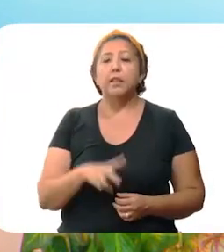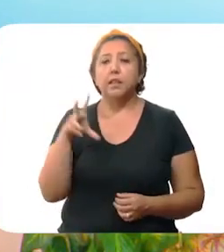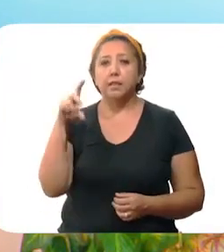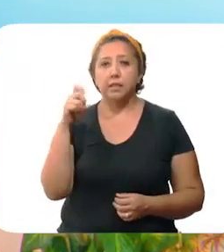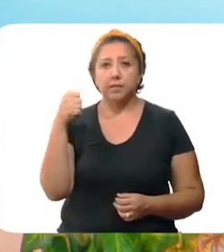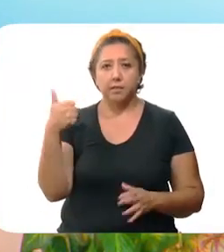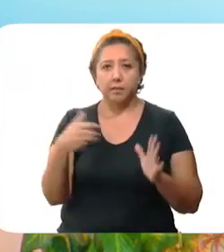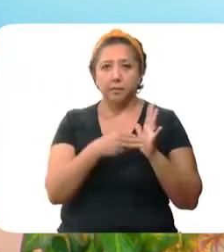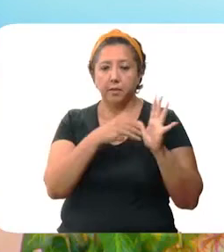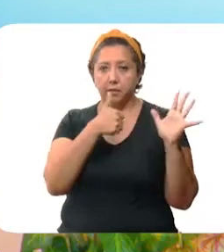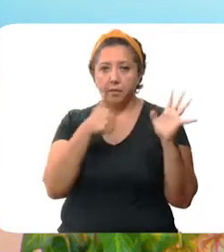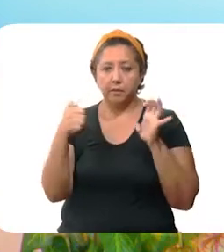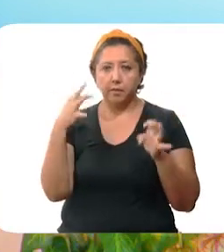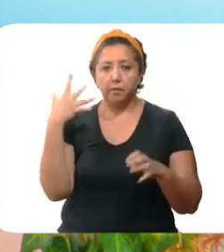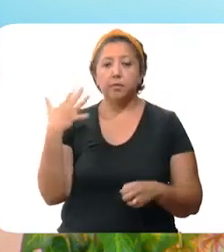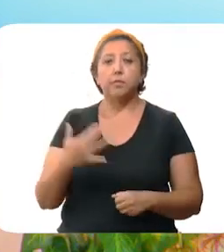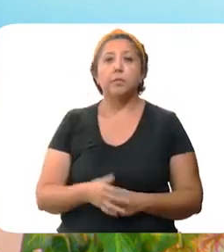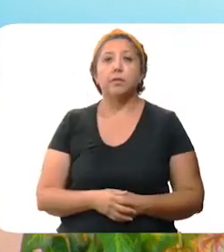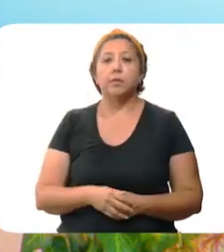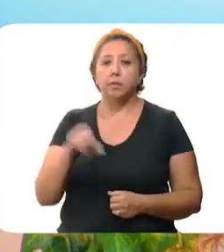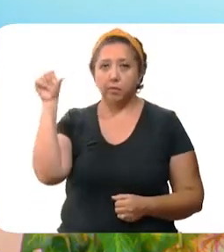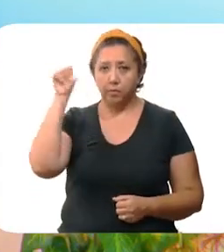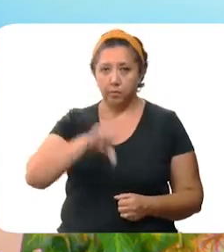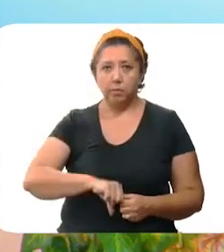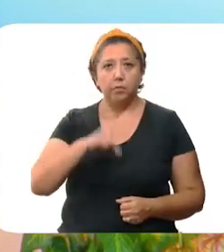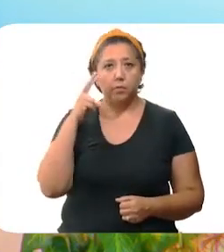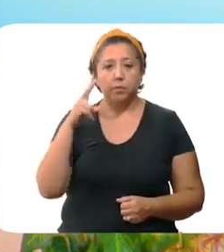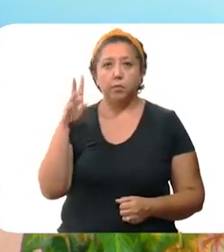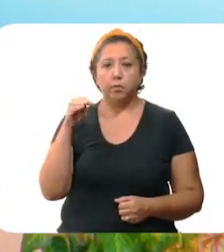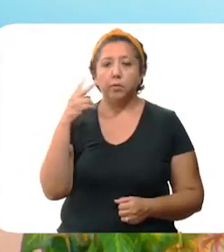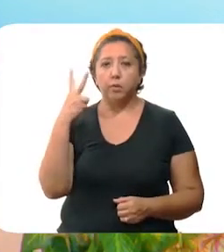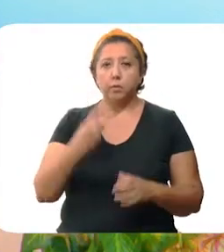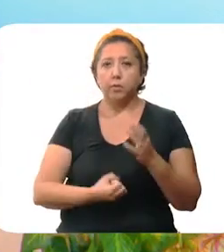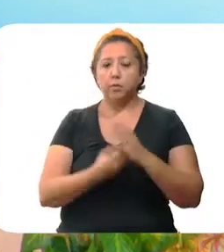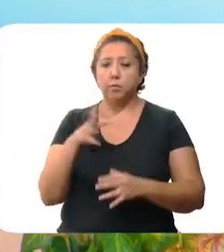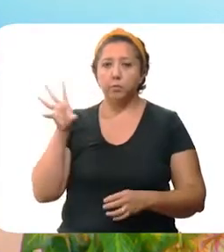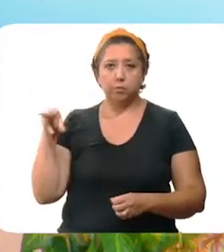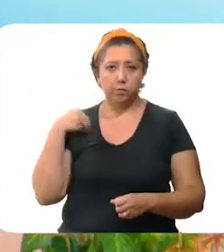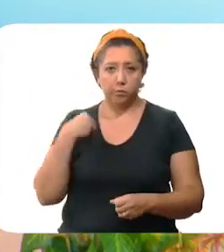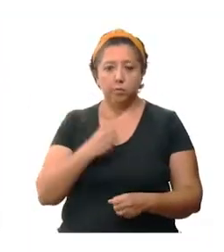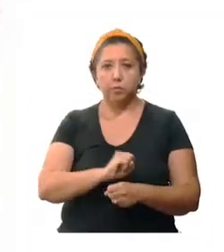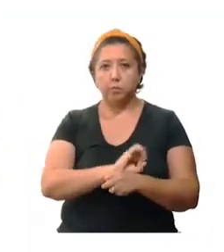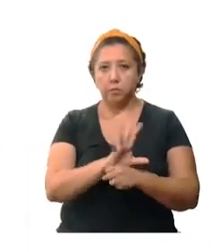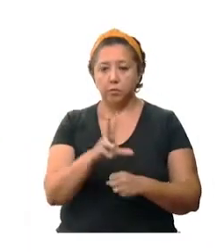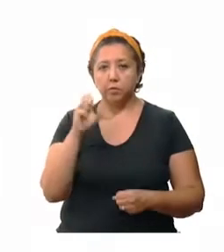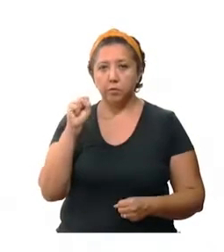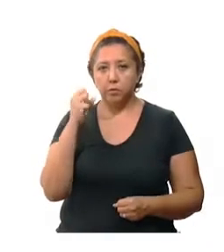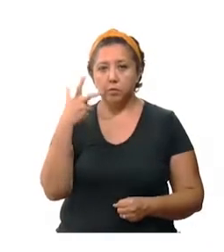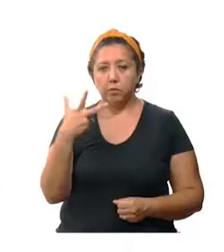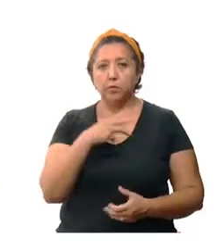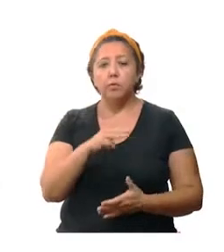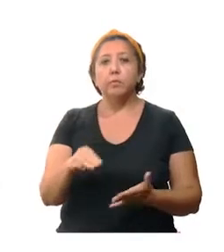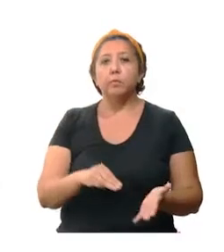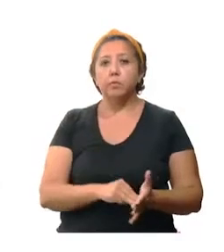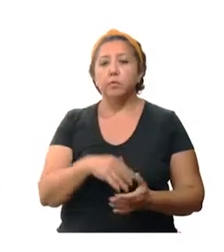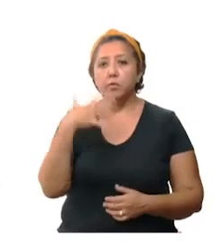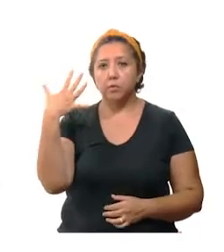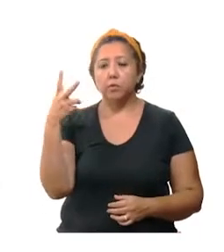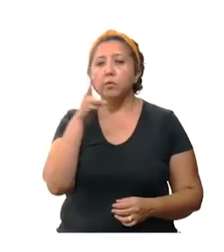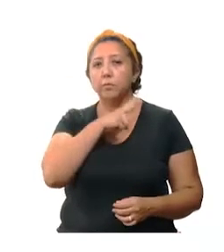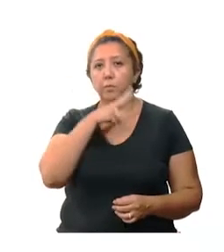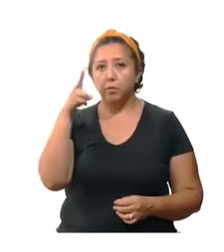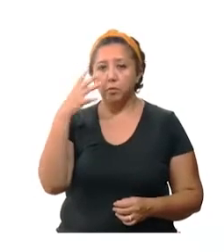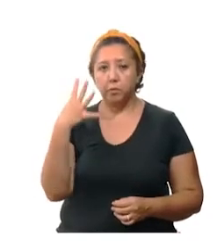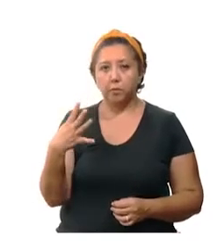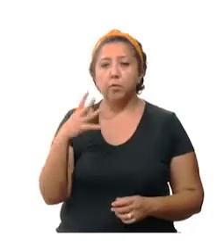es 36.650. Hoy se detectaron 92 nuevos casos de coronavirus, 68 en Mérida, 5 en